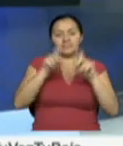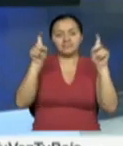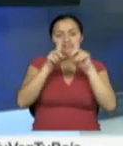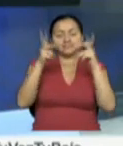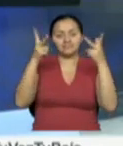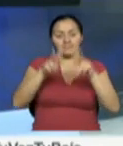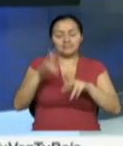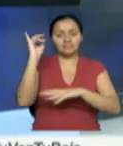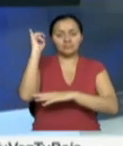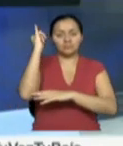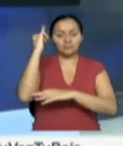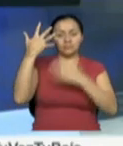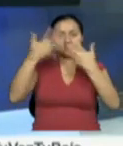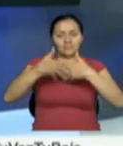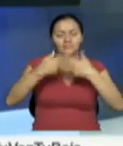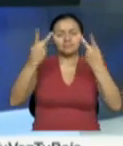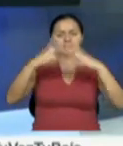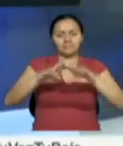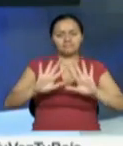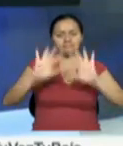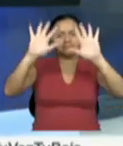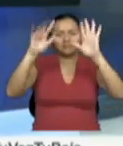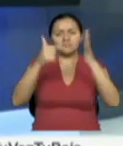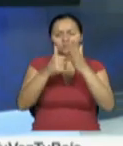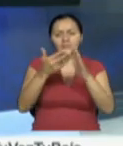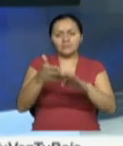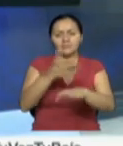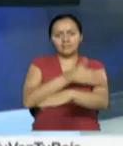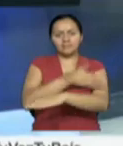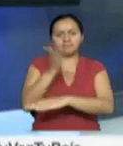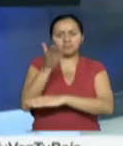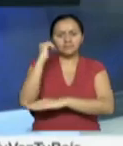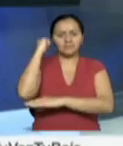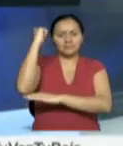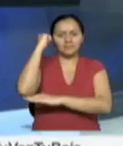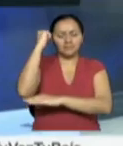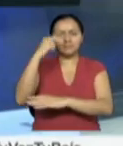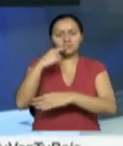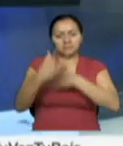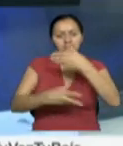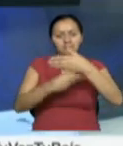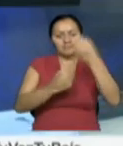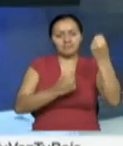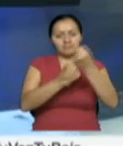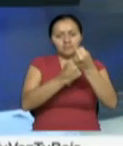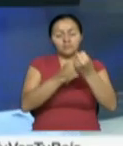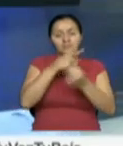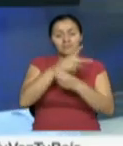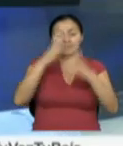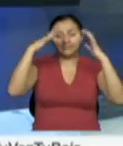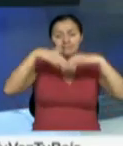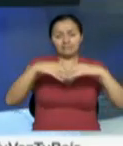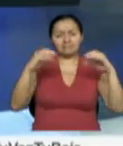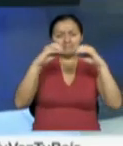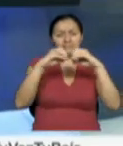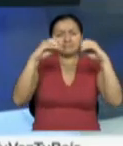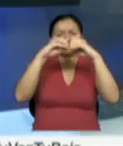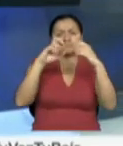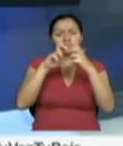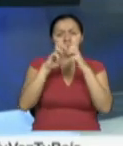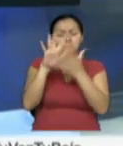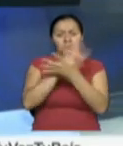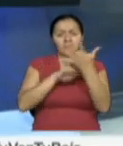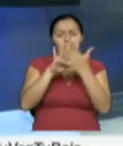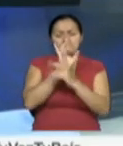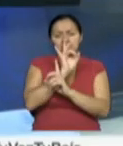Los industriales argentinos se sumaron al paro convocado por los sindicatos de maestros de Argentina. La crisis se ahonda porque hay más